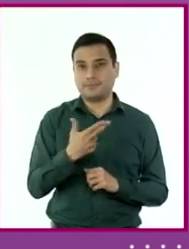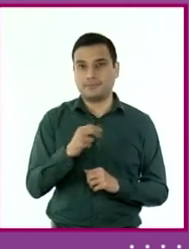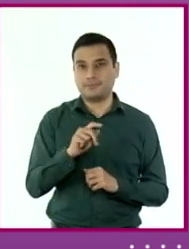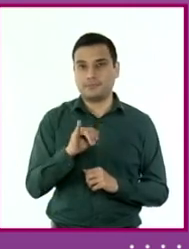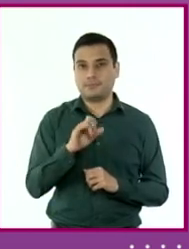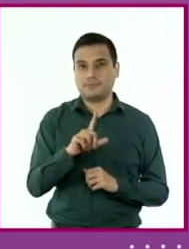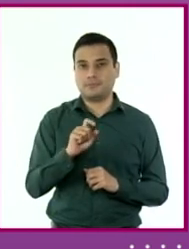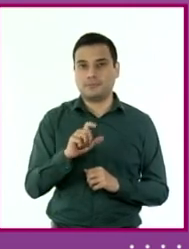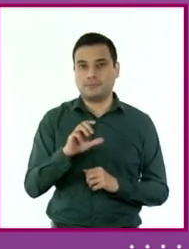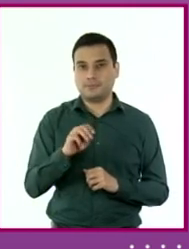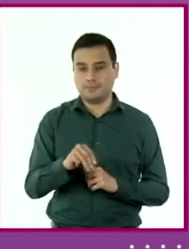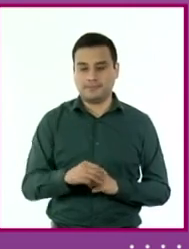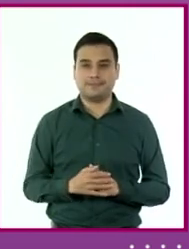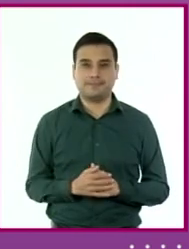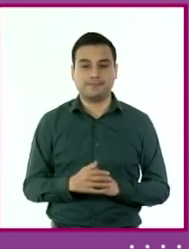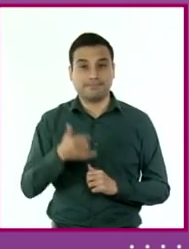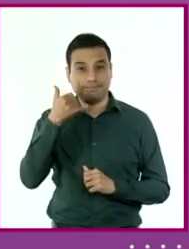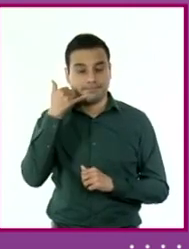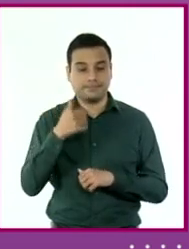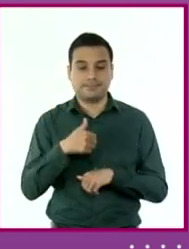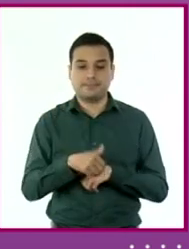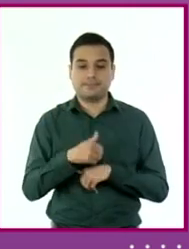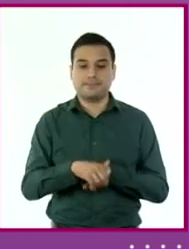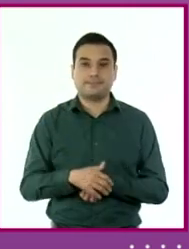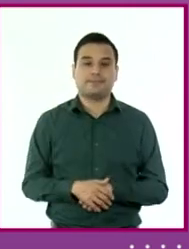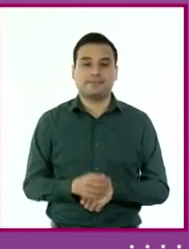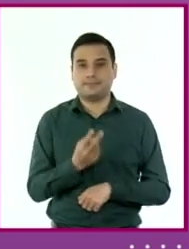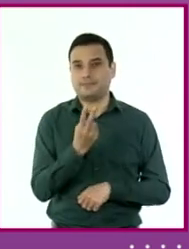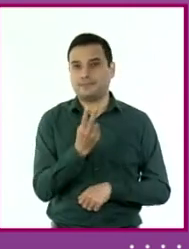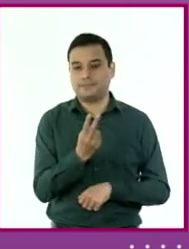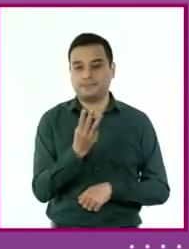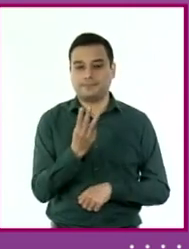diegon@hotmail.com. Telephone number,